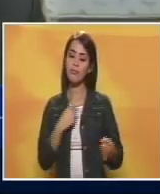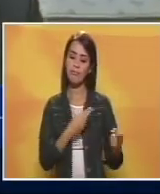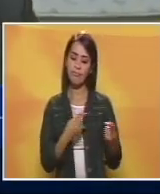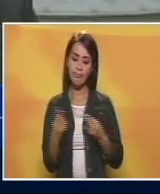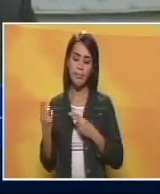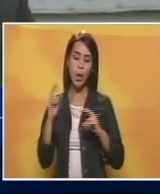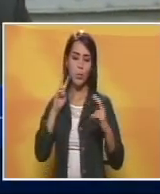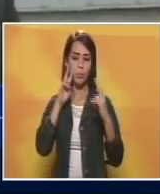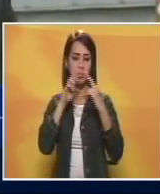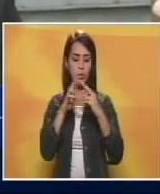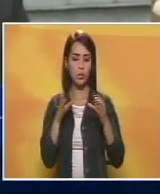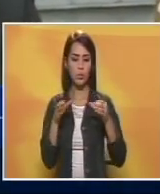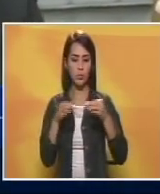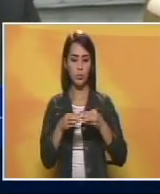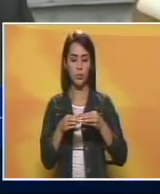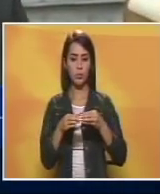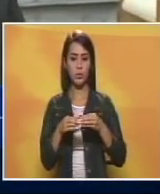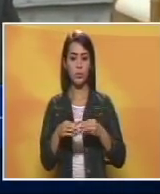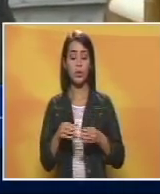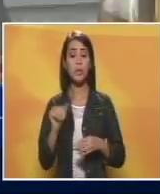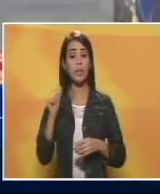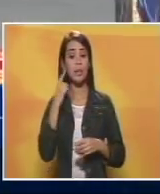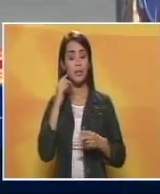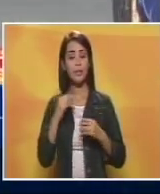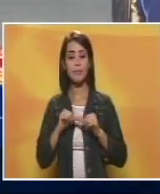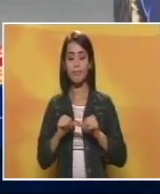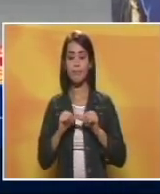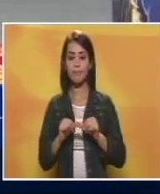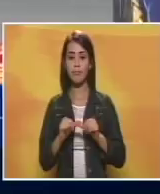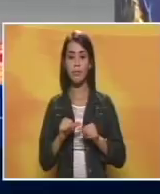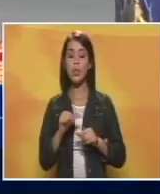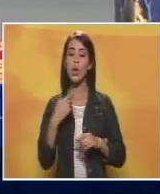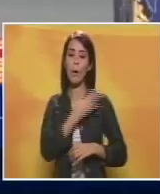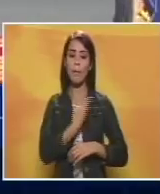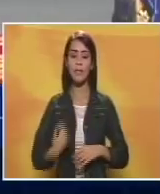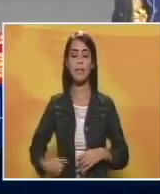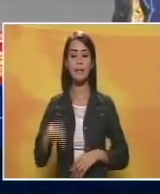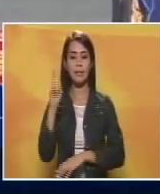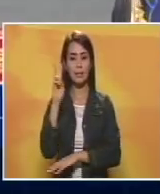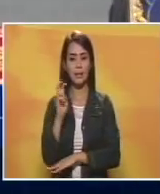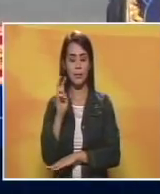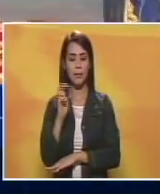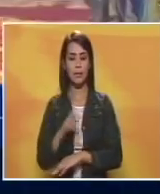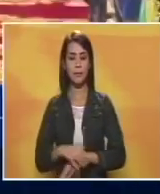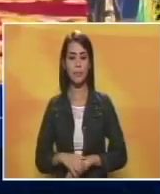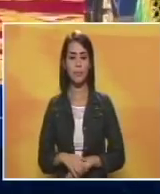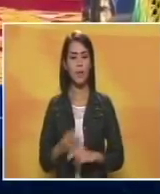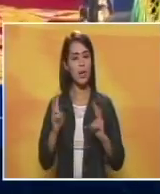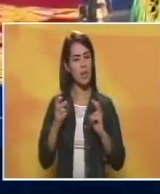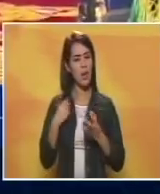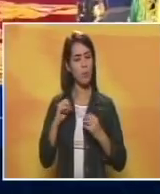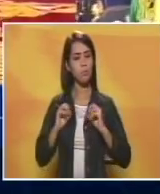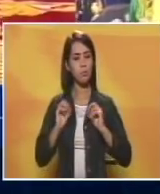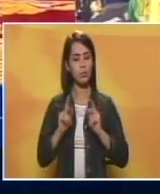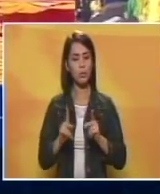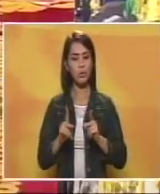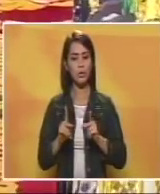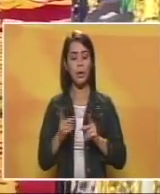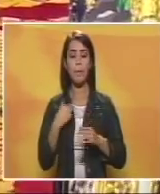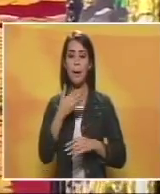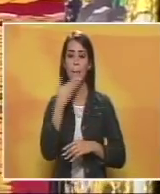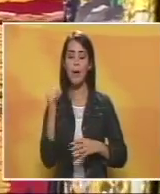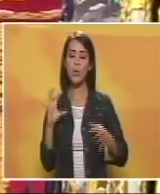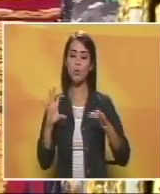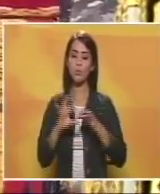bienvenida al encuentro que al sur mantendrá con el líder Kim Jong-un este viernes, calificándolo de rara oportunidad para mejorar